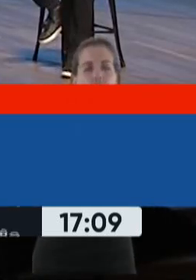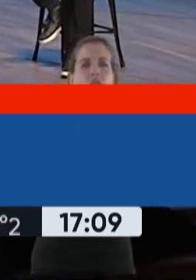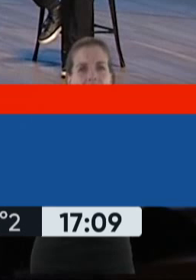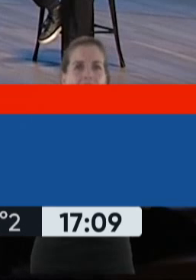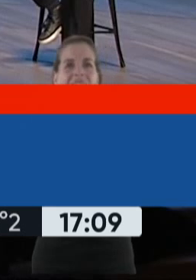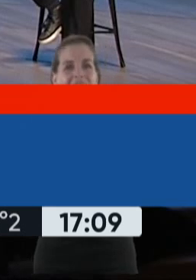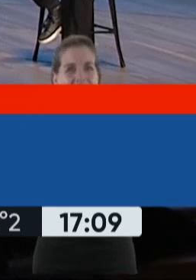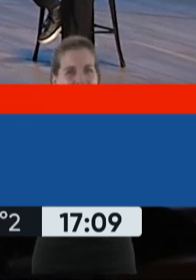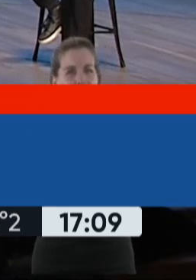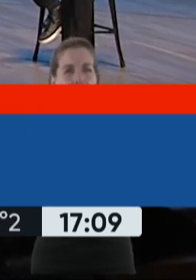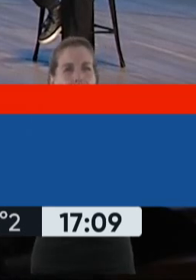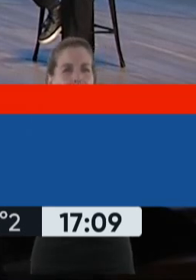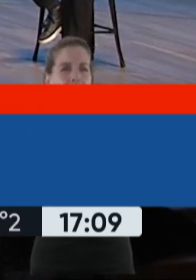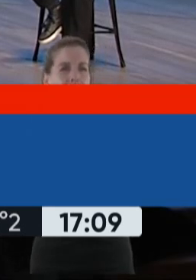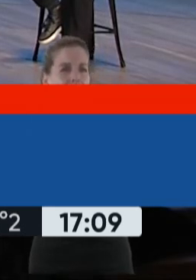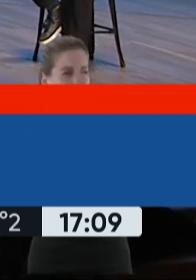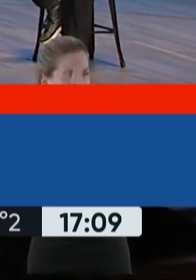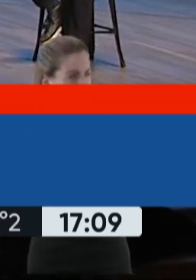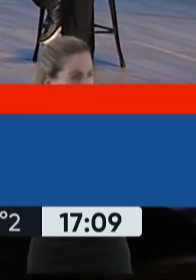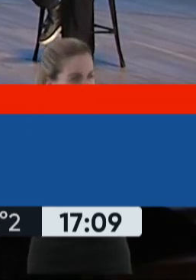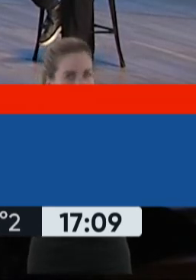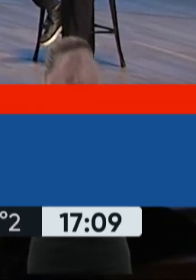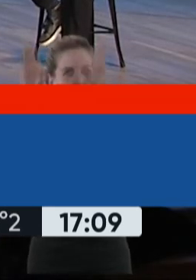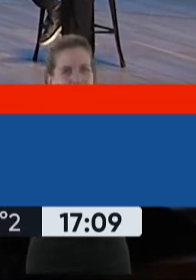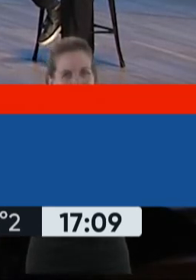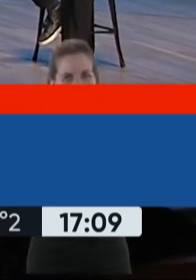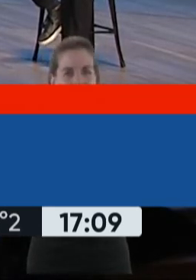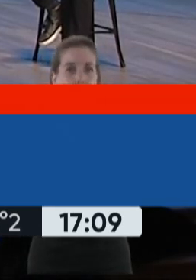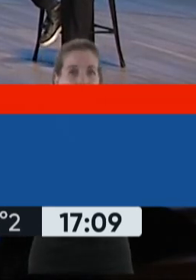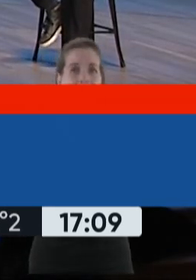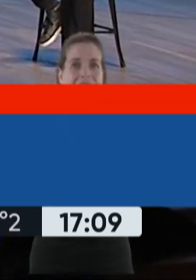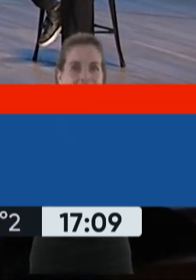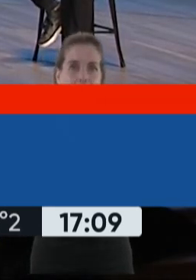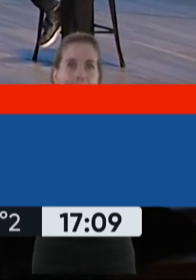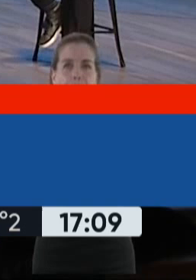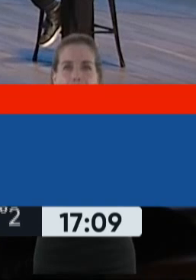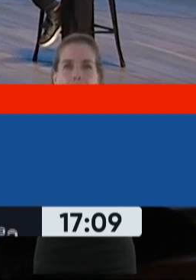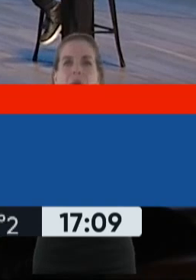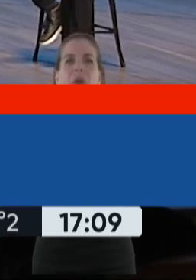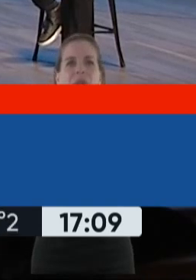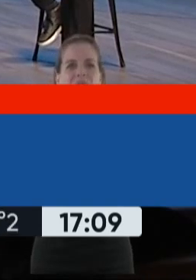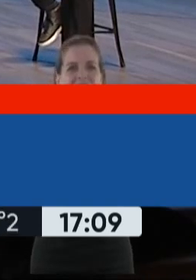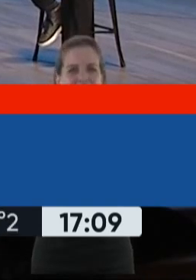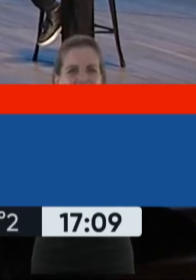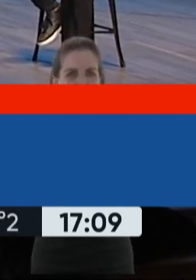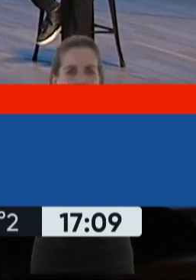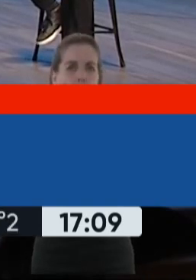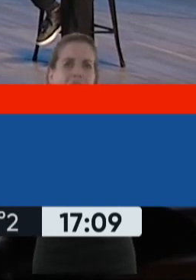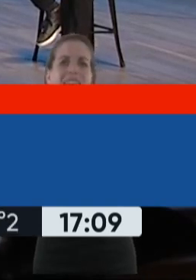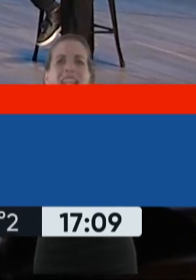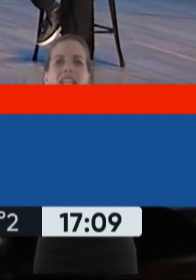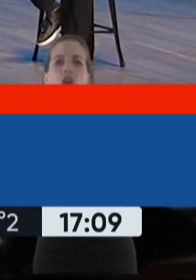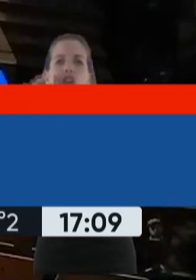esta misma sala, no me acuerdo, acá fue, estaba todo vacío y estaba Lito solo con su piano y yo me senté al lado de Lito a